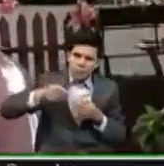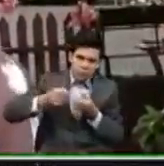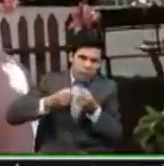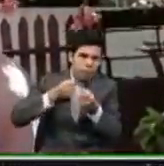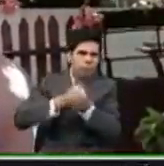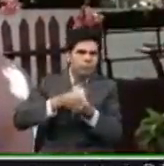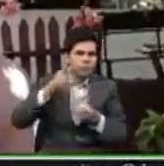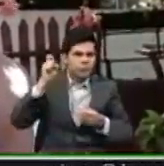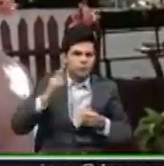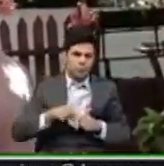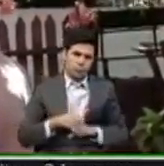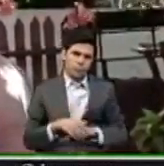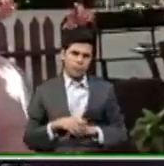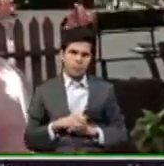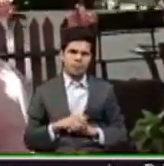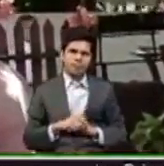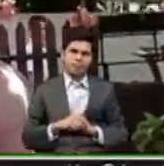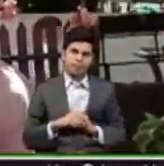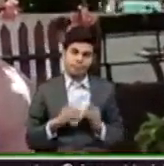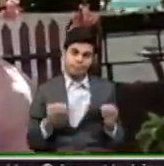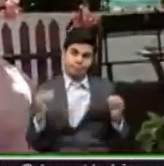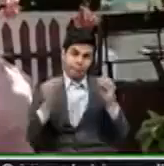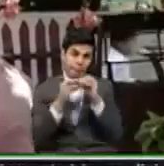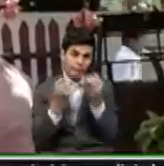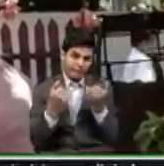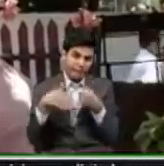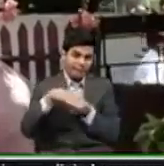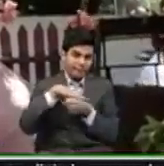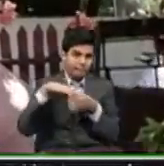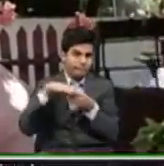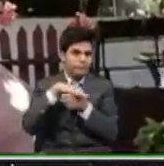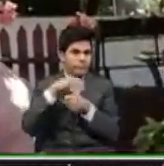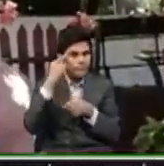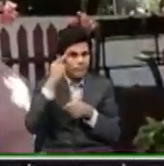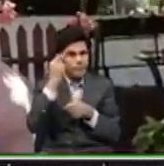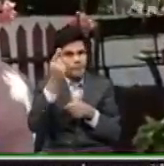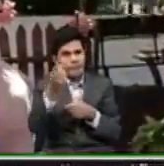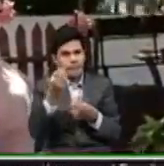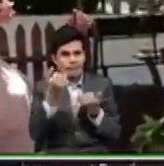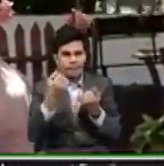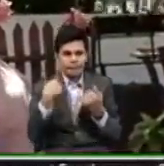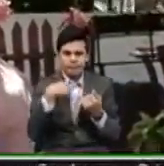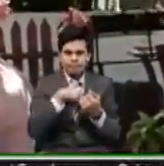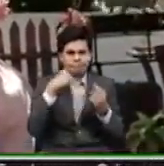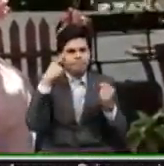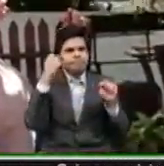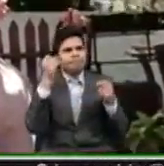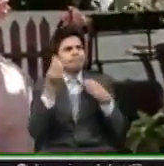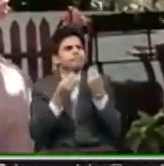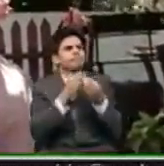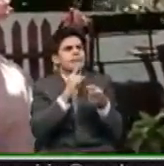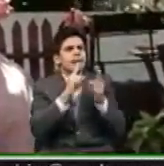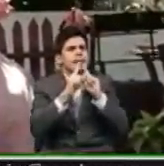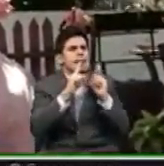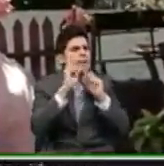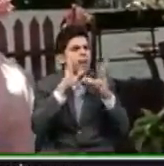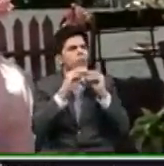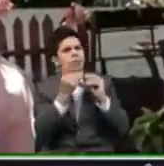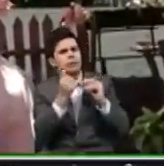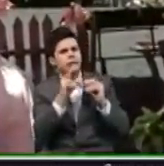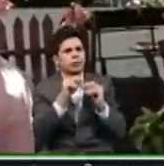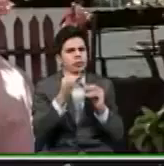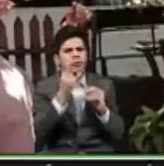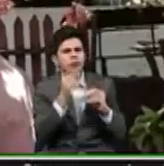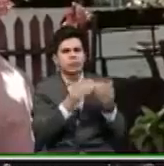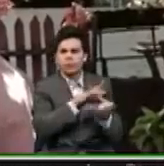apoyarlos. Lo que sí es la situación es que nos tienen en vilo, que ya negocian, que ya no negocian, que